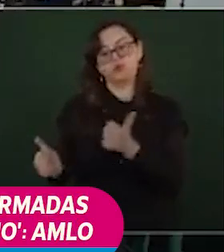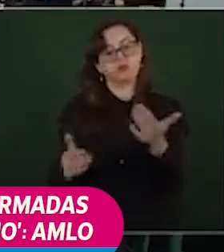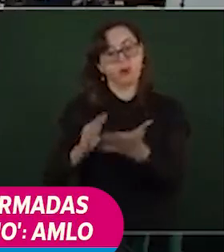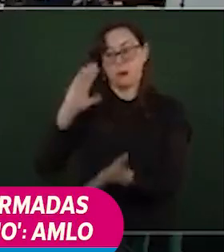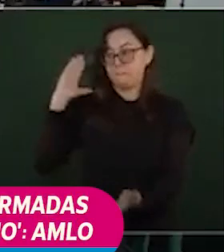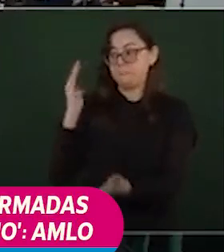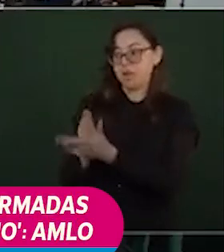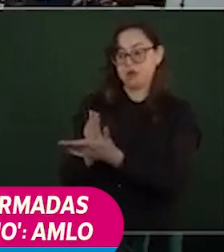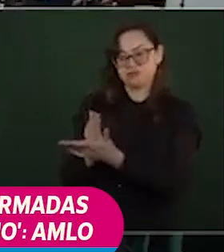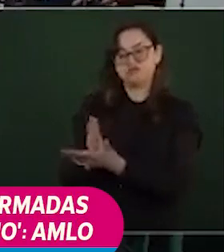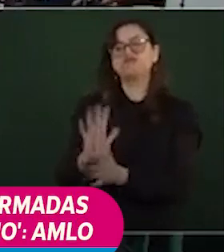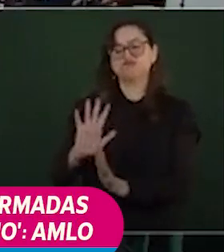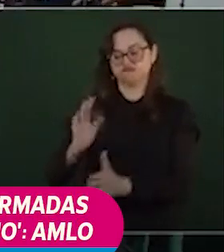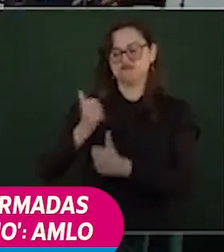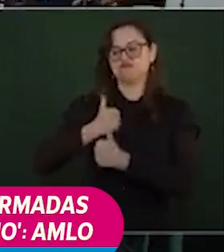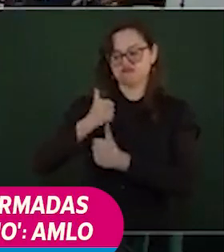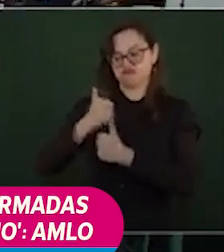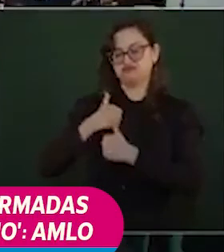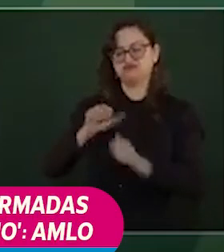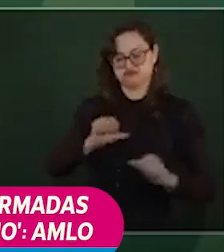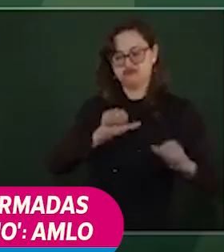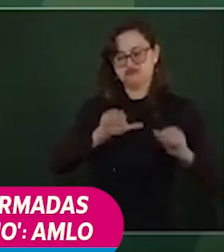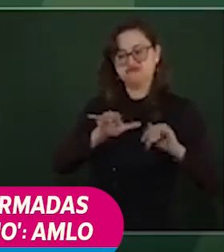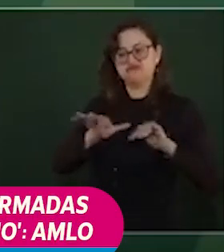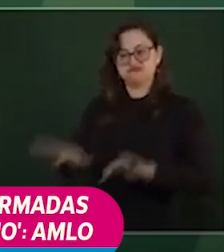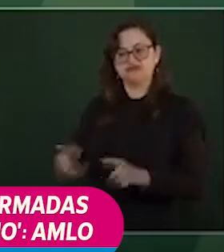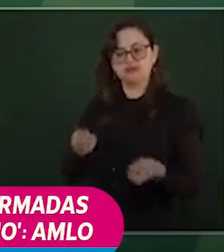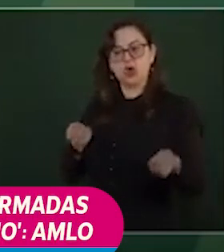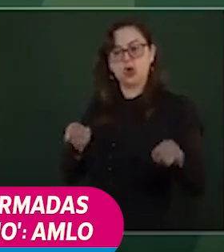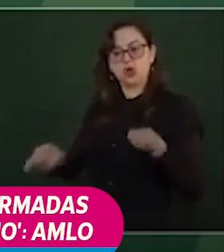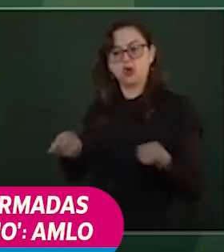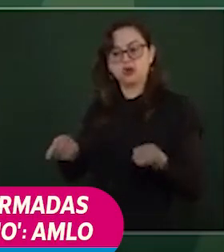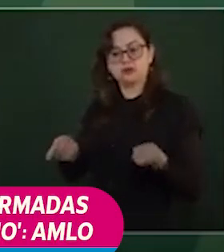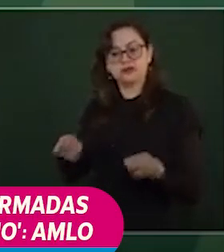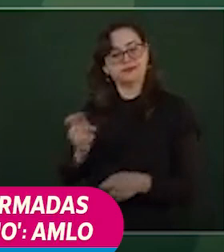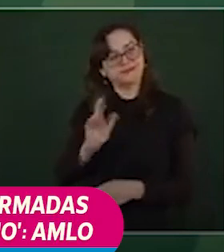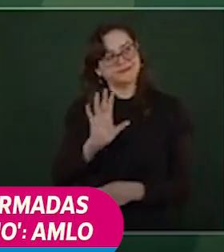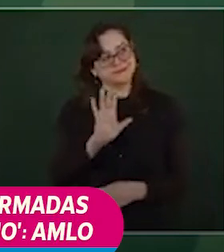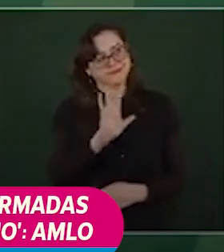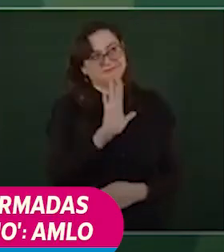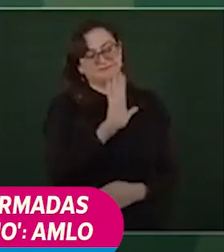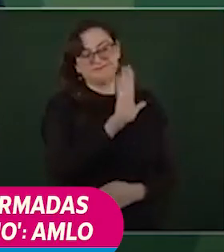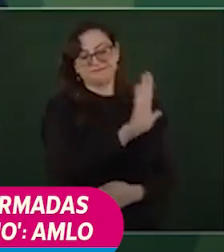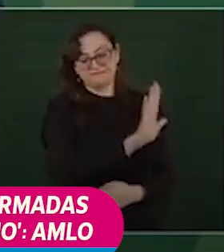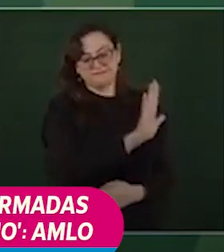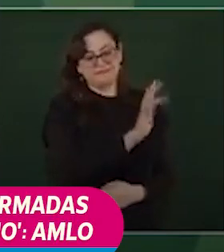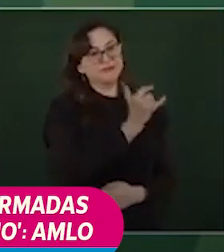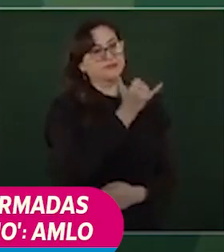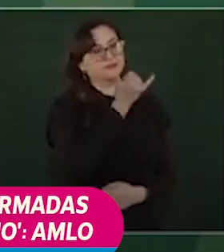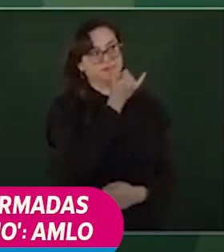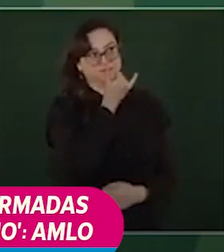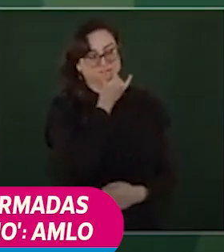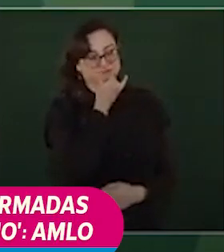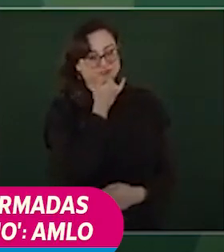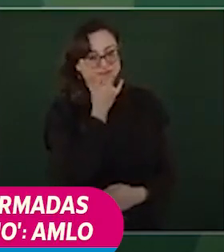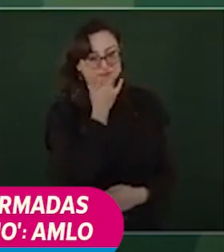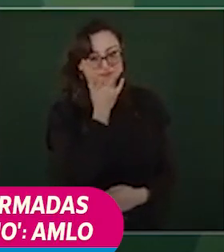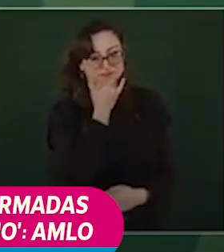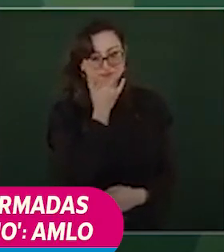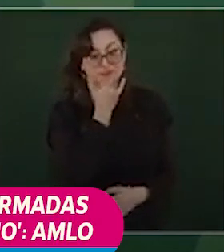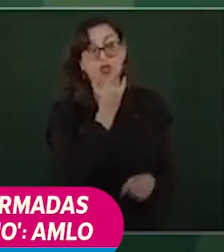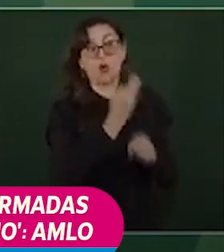de una vez fijamos postura nosotros no vamos a permitir